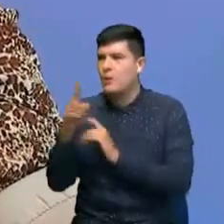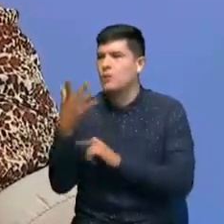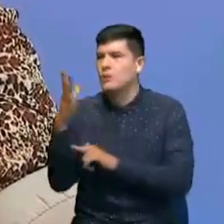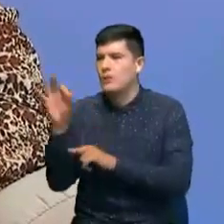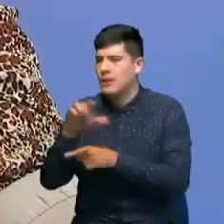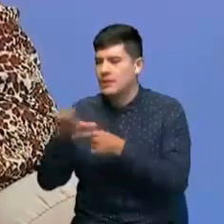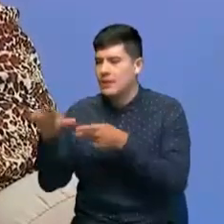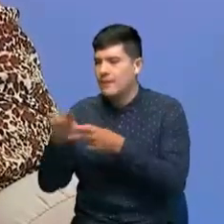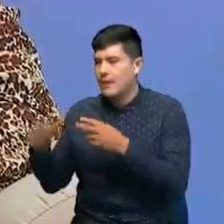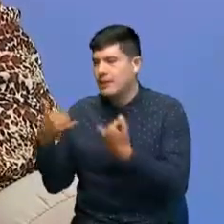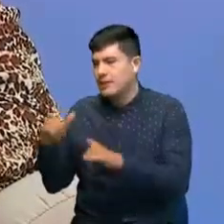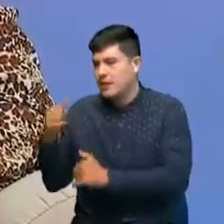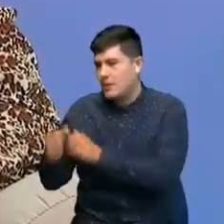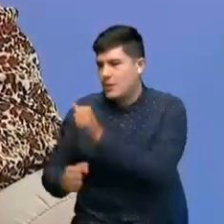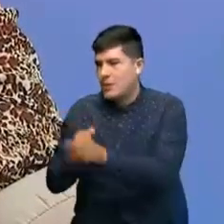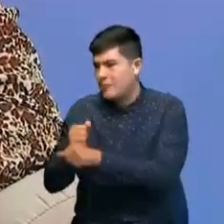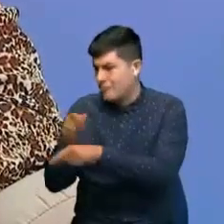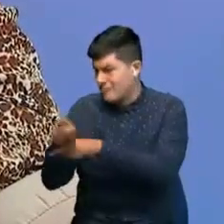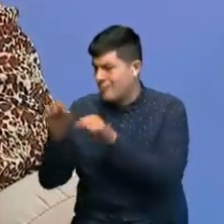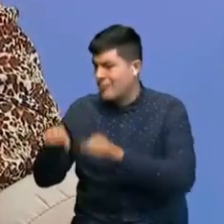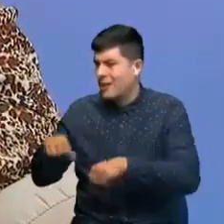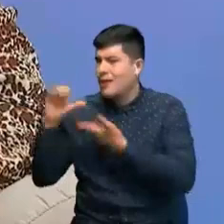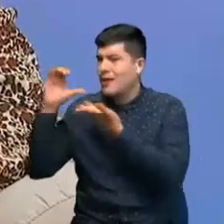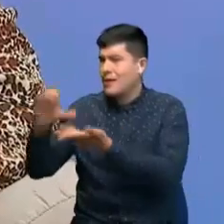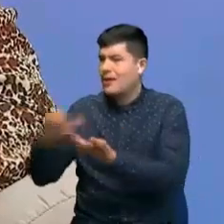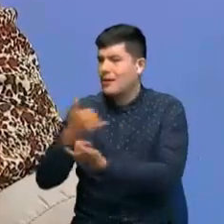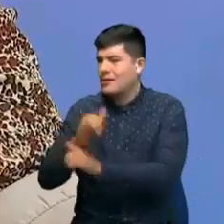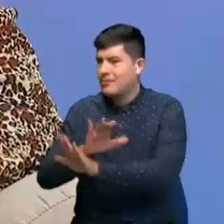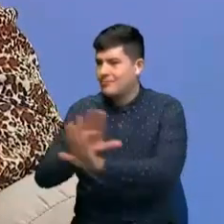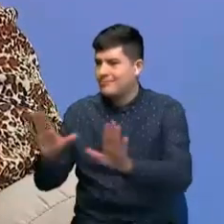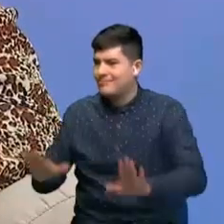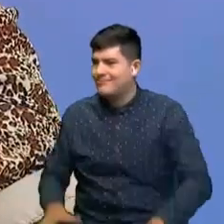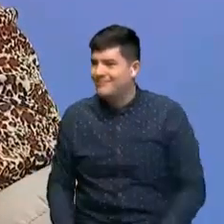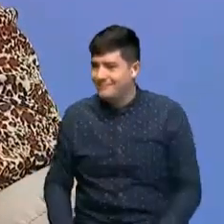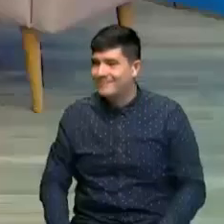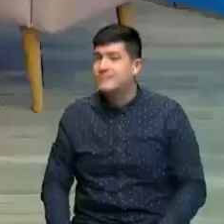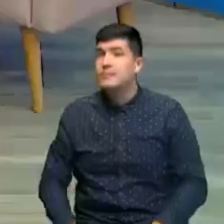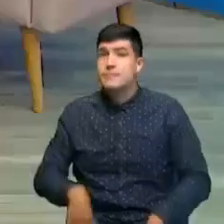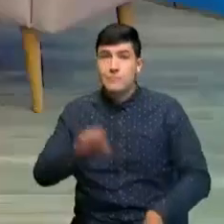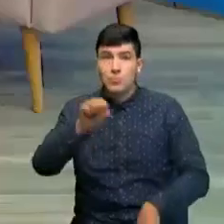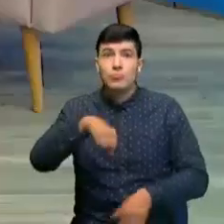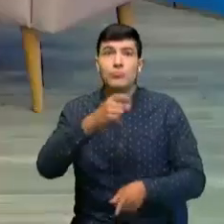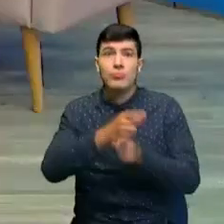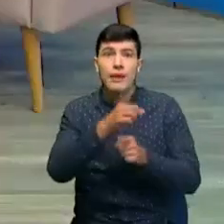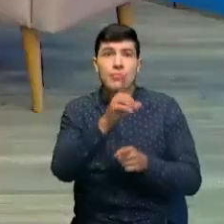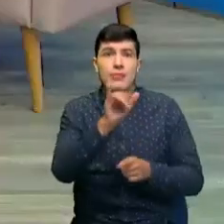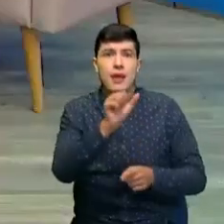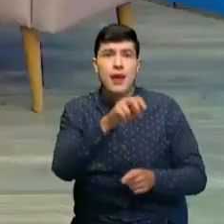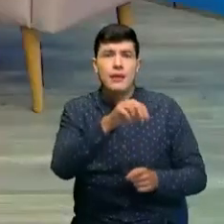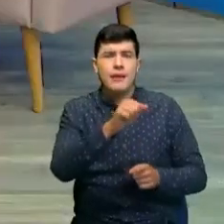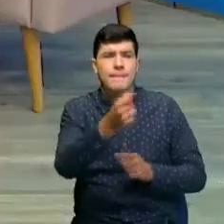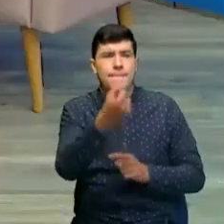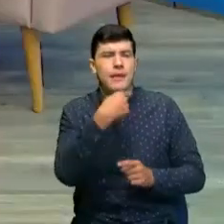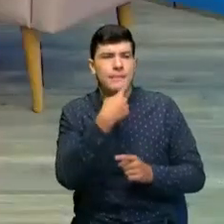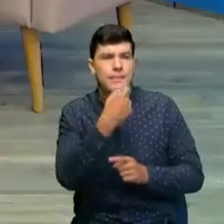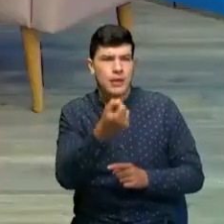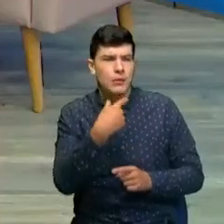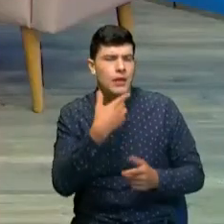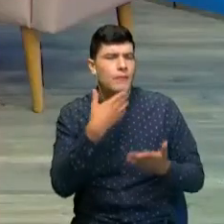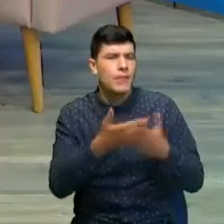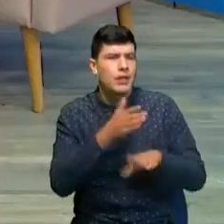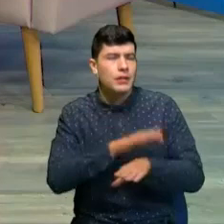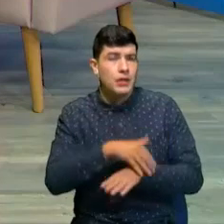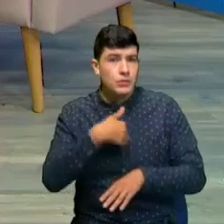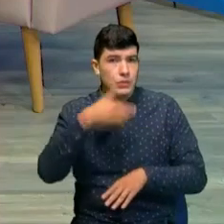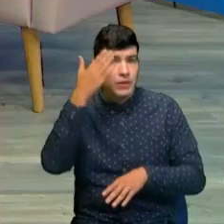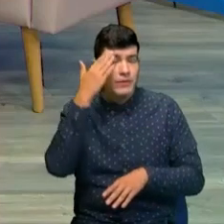que cumpla la edad. Y con eso sale pensionada con el salario mínimo. Mire, Diana Herrera también nos pregunta lo siguiente. Buenas tardes, es para saber si una mujer